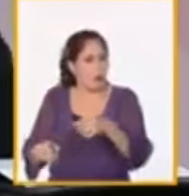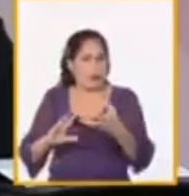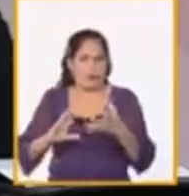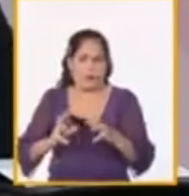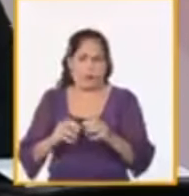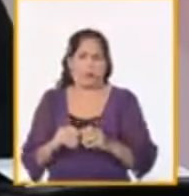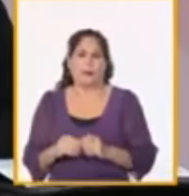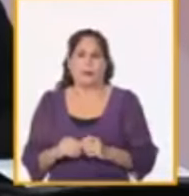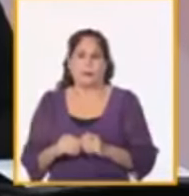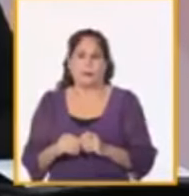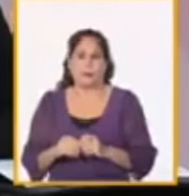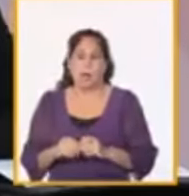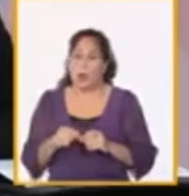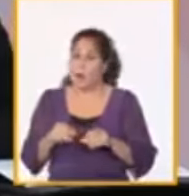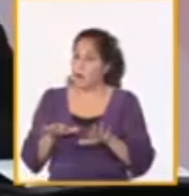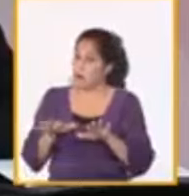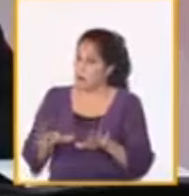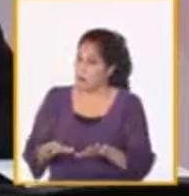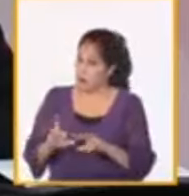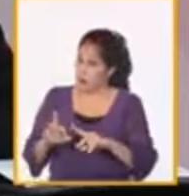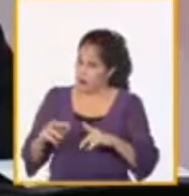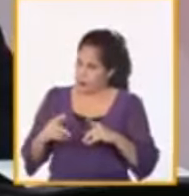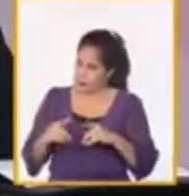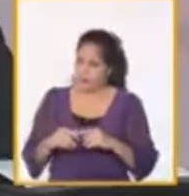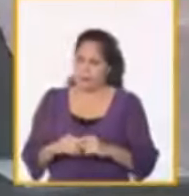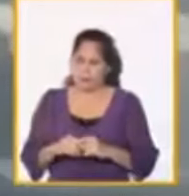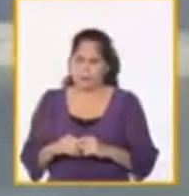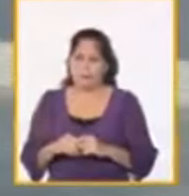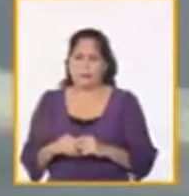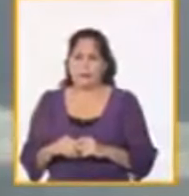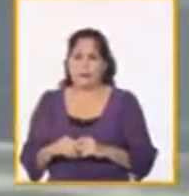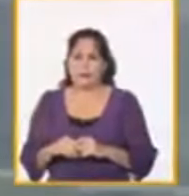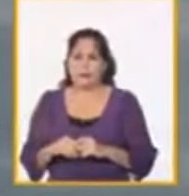Hacemos un alto de nuevo y regresamos con ustedes.